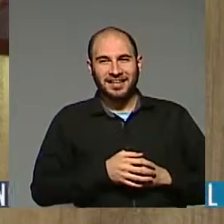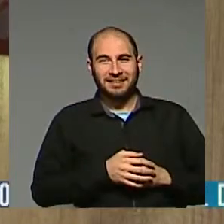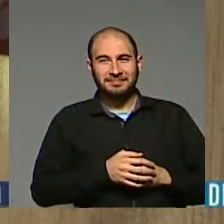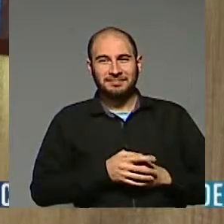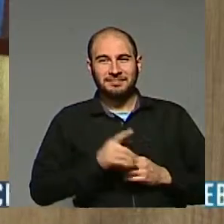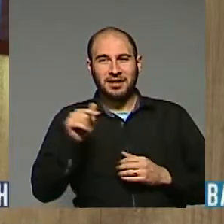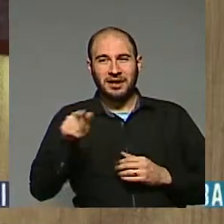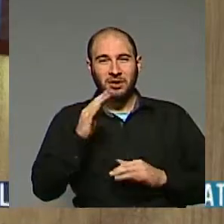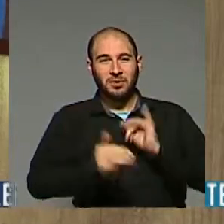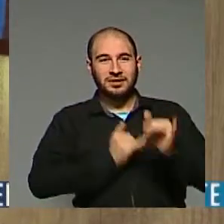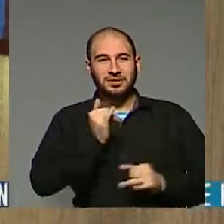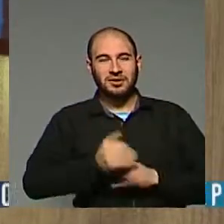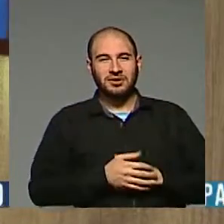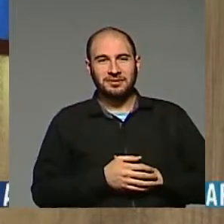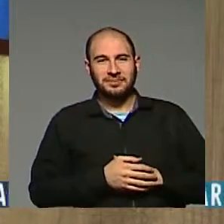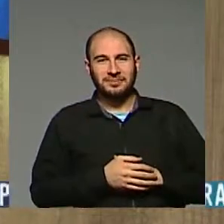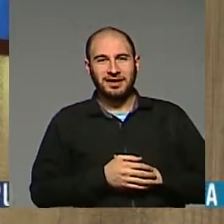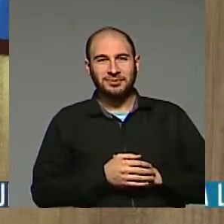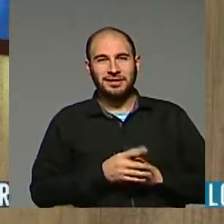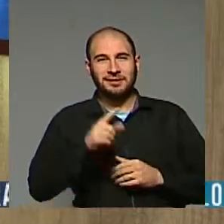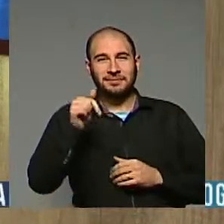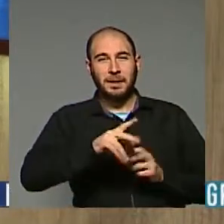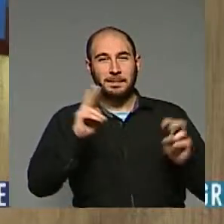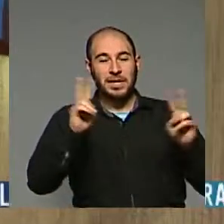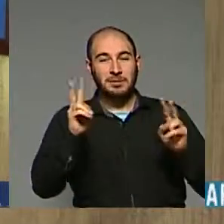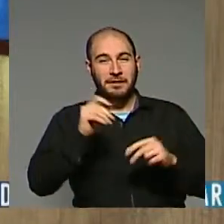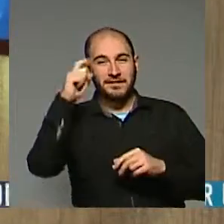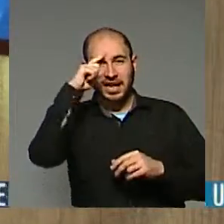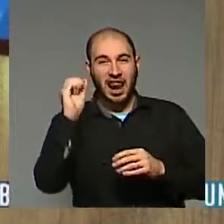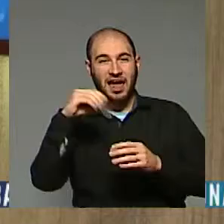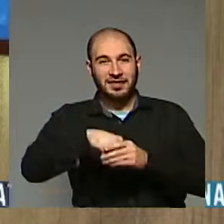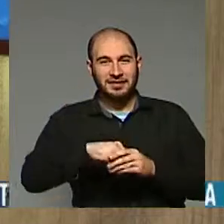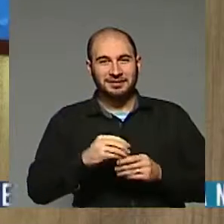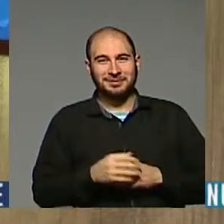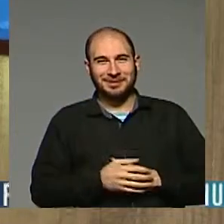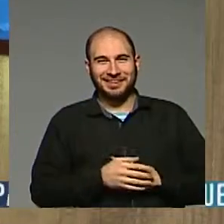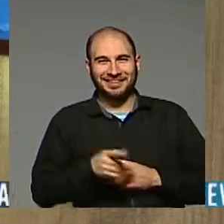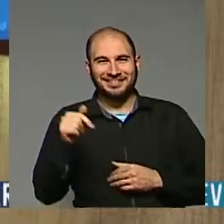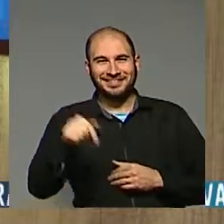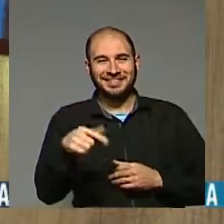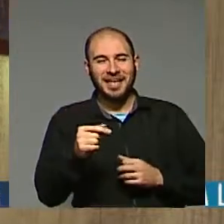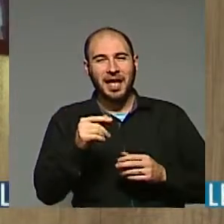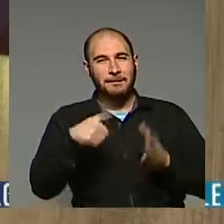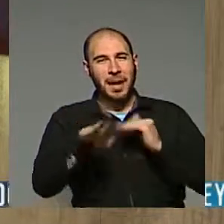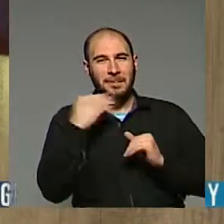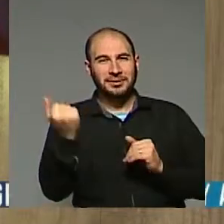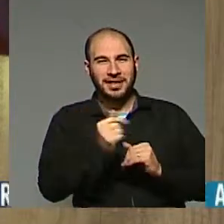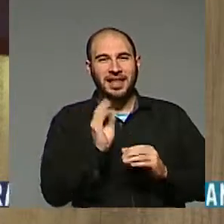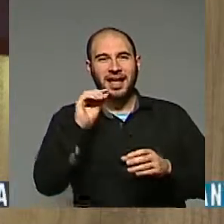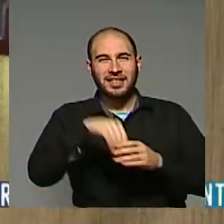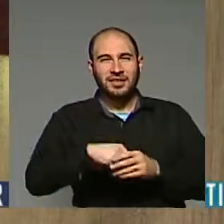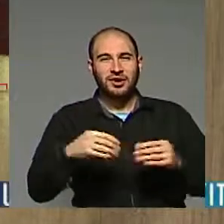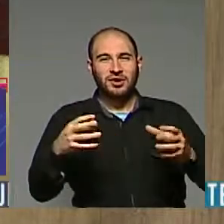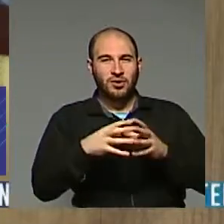que ellos se identifican claramente con el peronismo federal y Schiaretti emerge como la figura política más importante dentro de